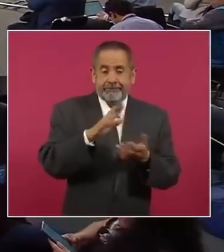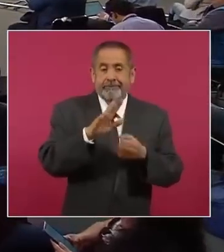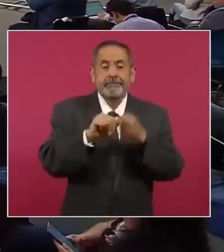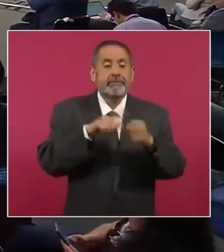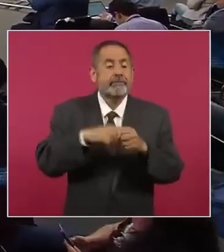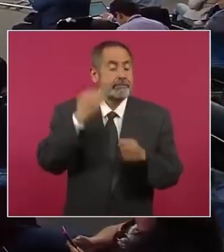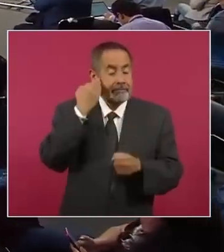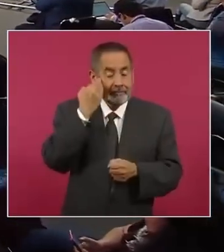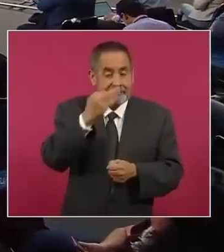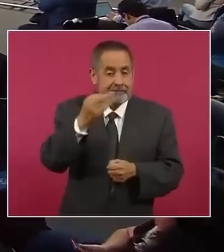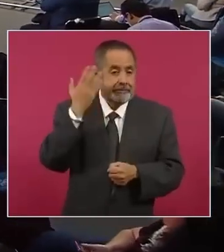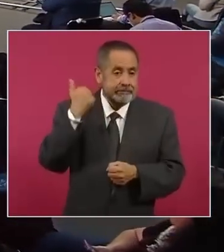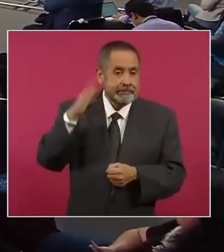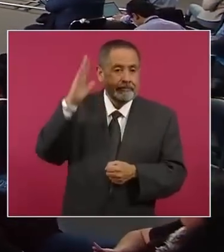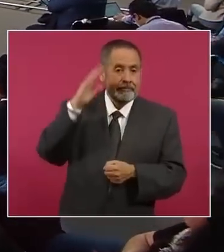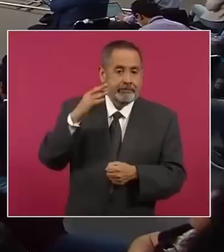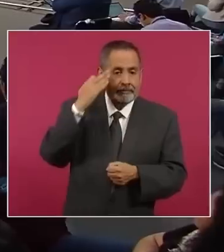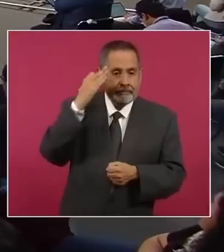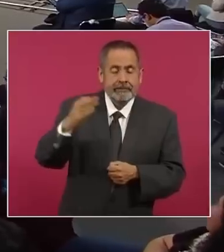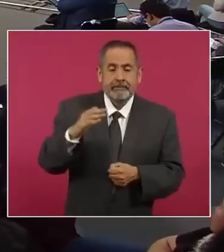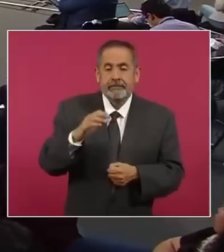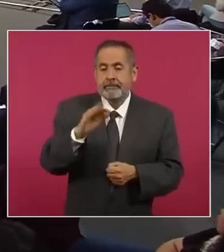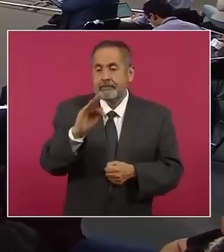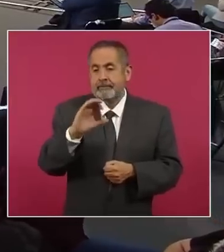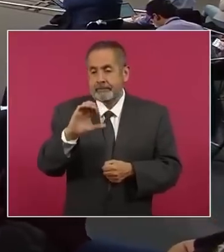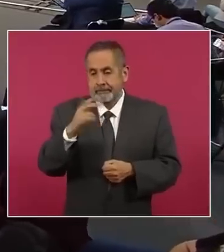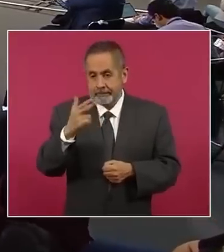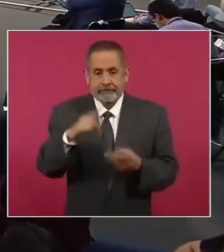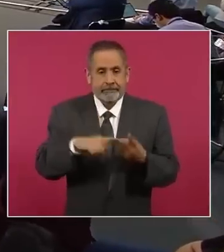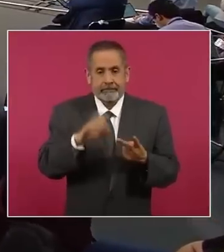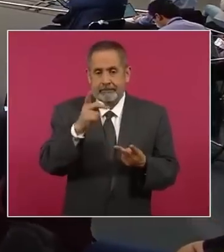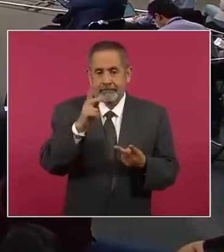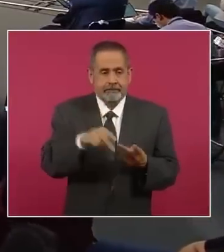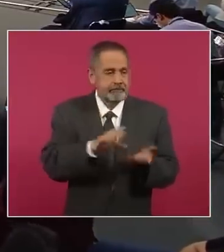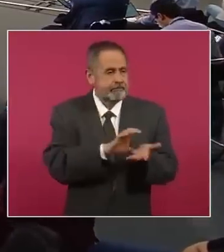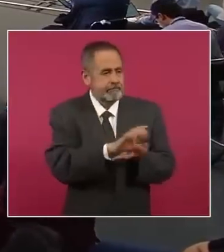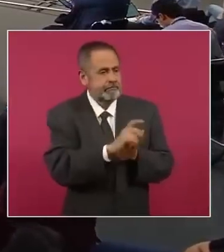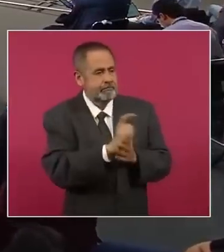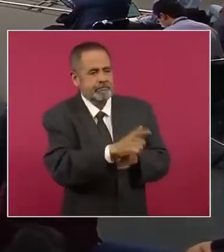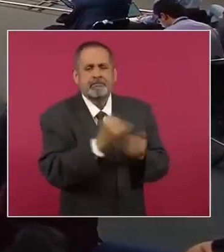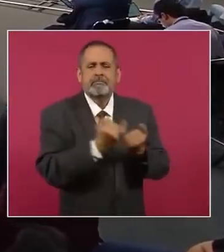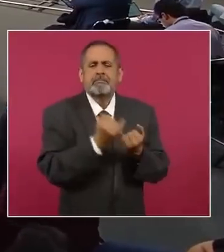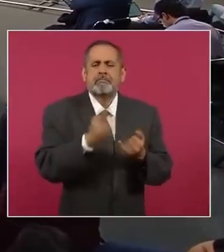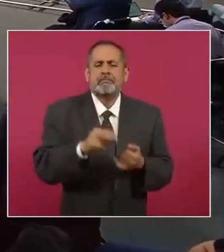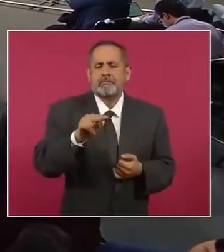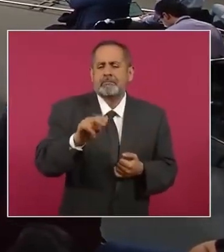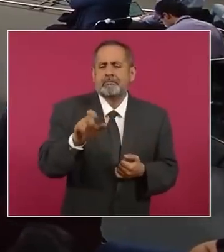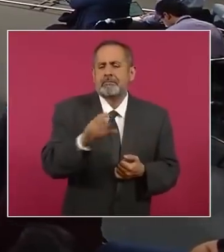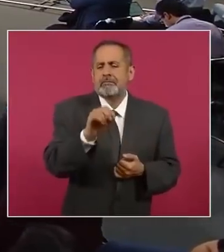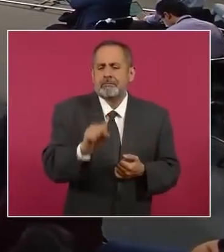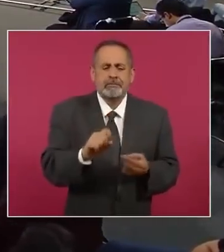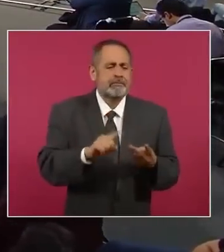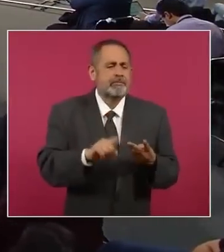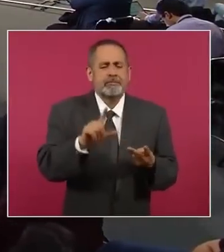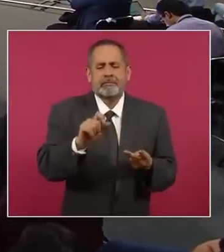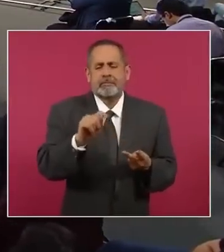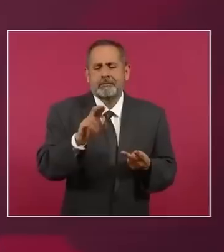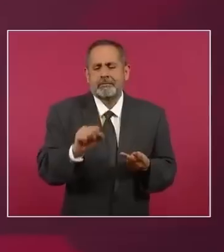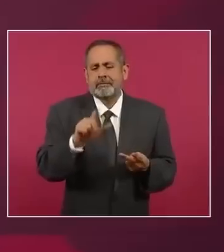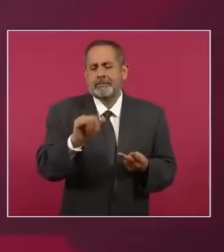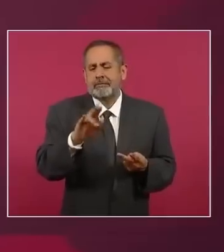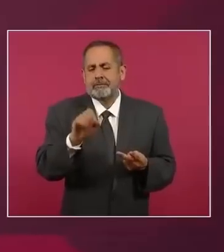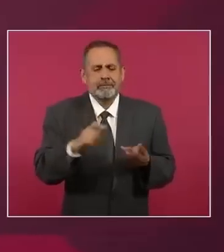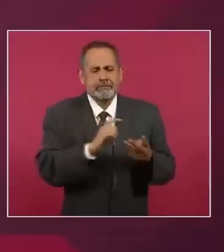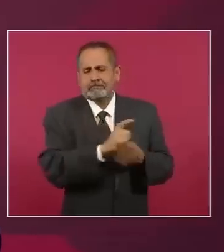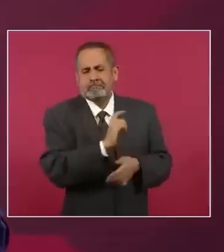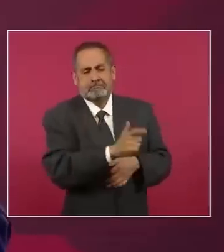gobierno de Calderón y de Peña. O sea, como nexos, como letras libres,